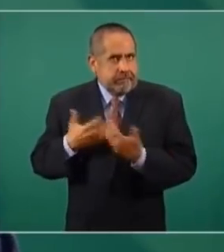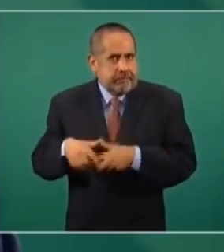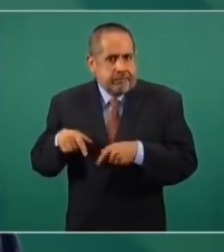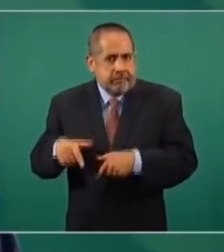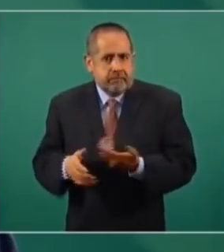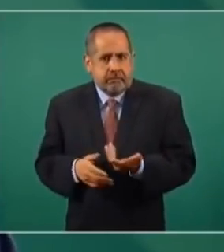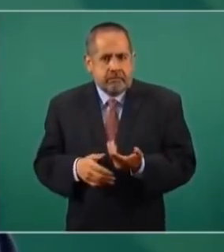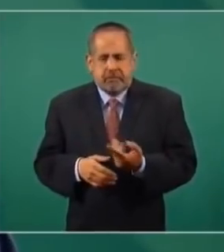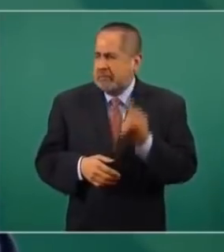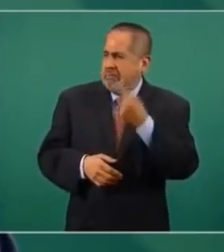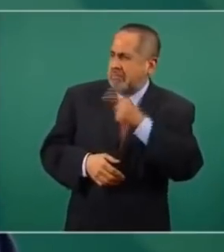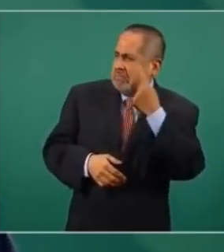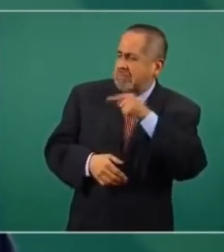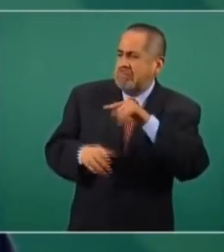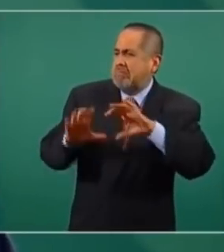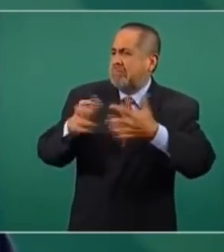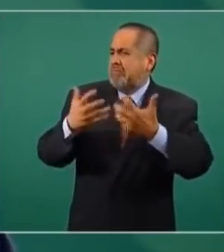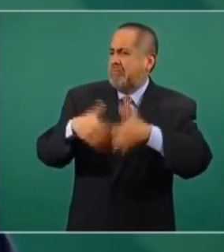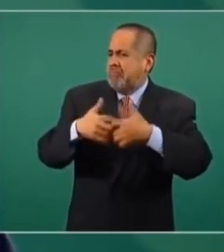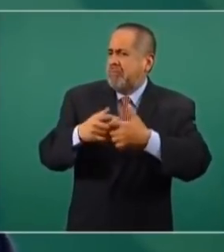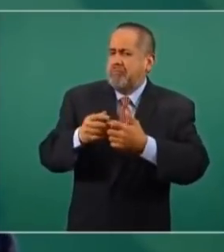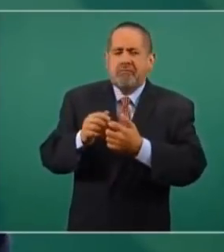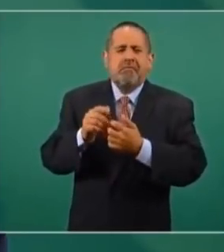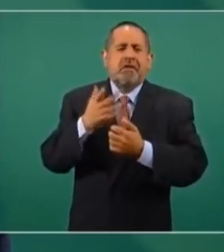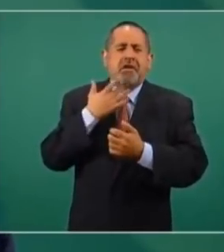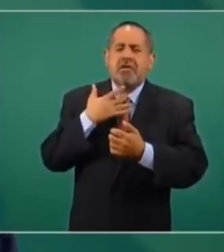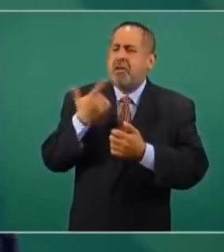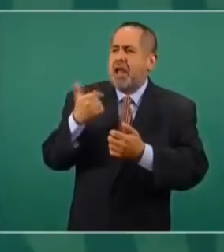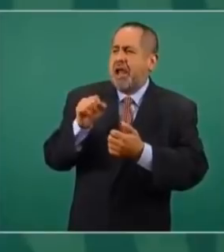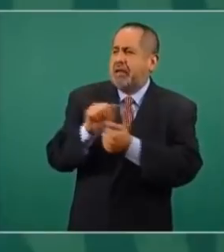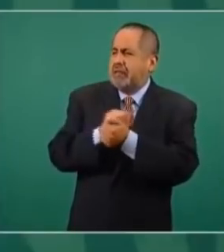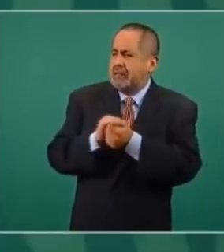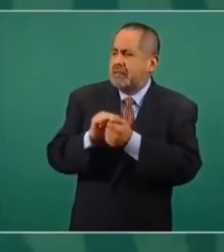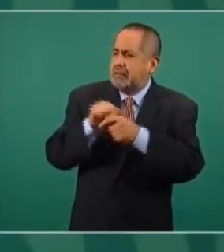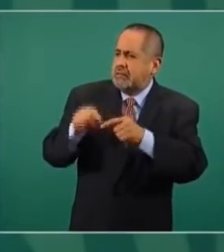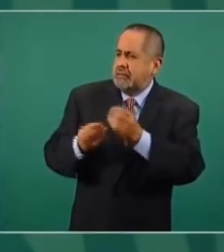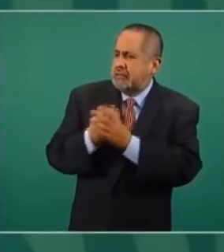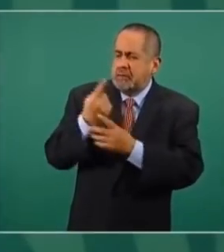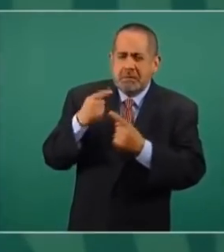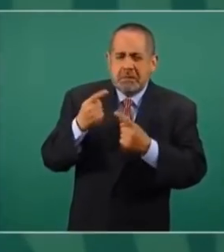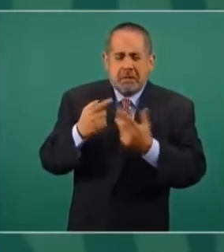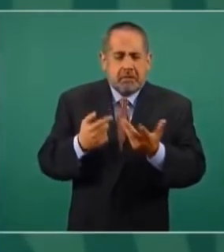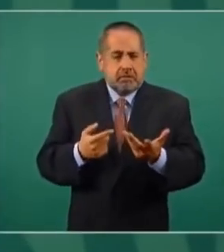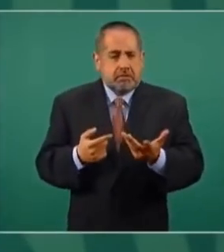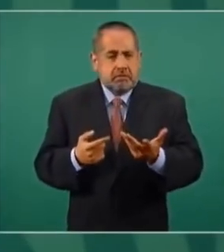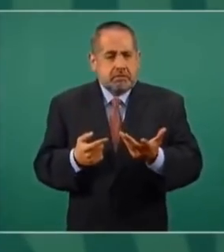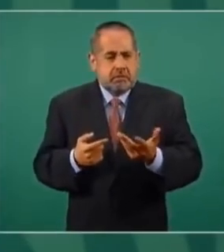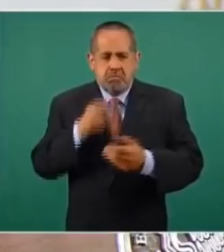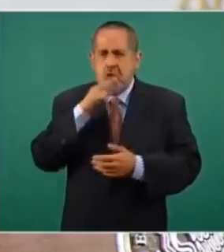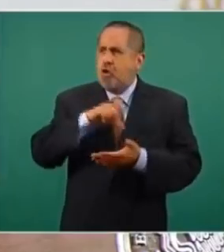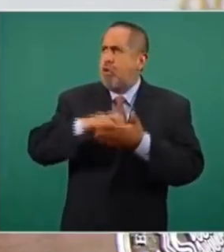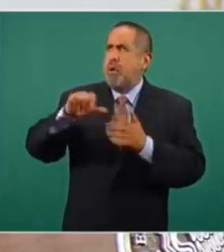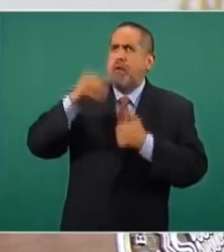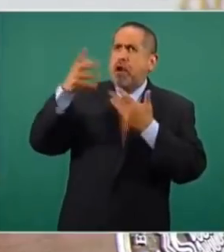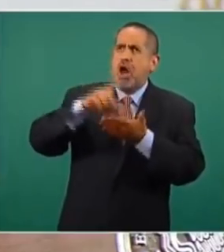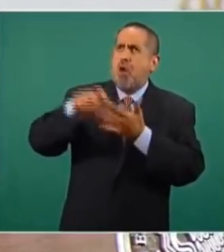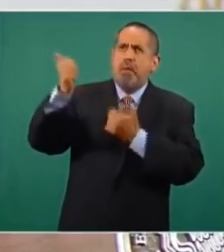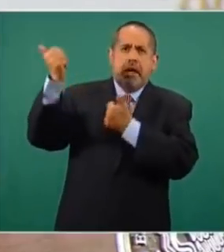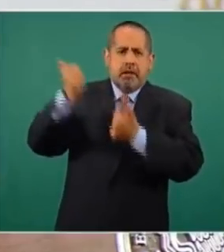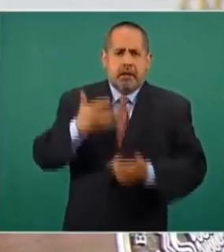haces una refinería? ¿Para qué vas a producir la gasolina si la puedes comprar?